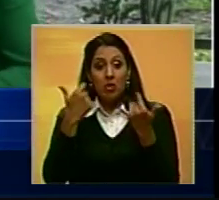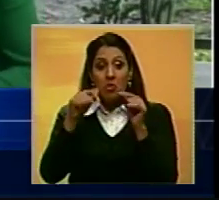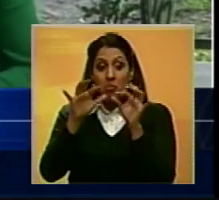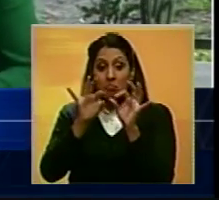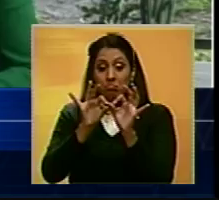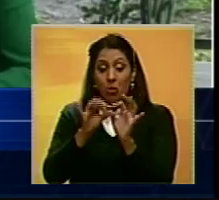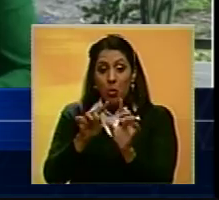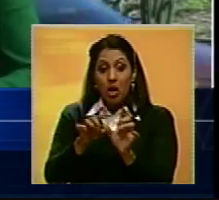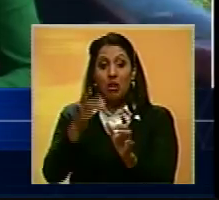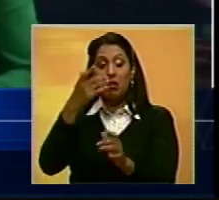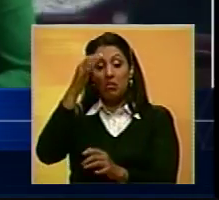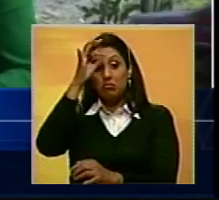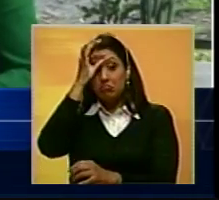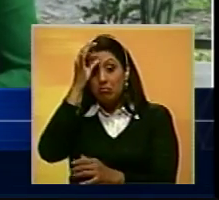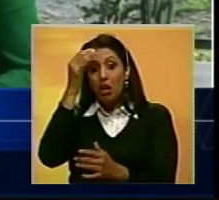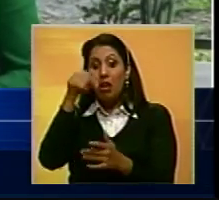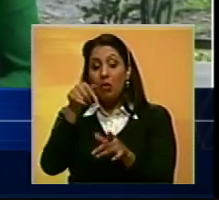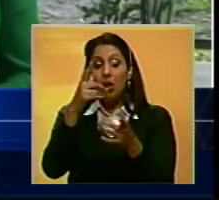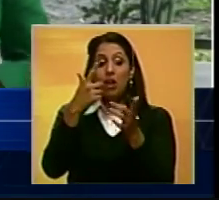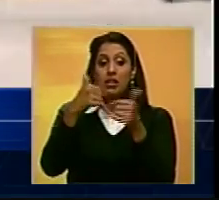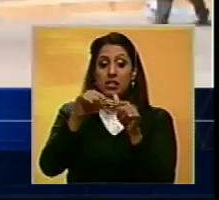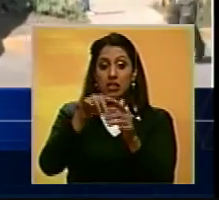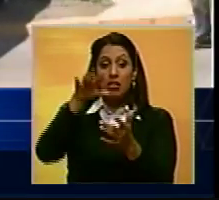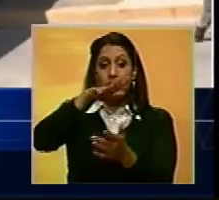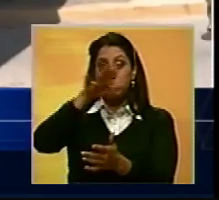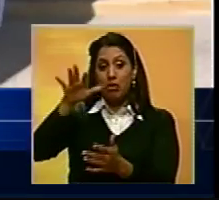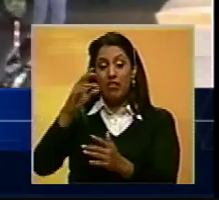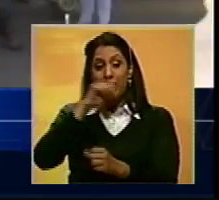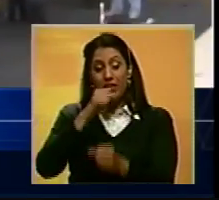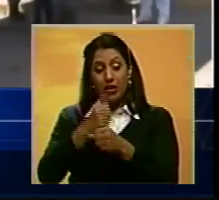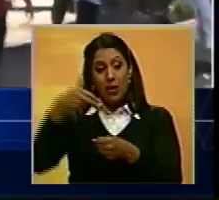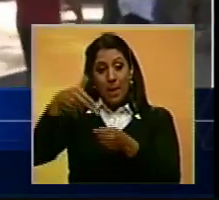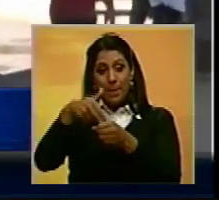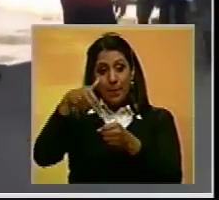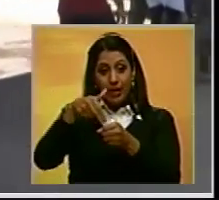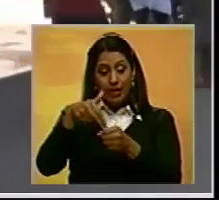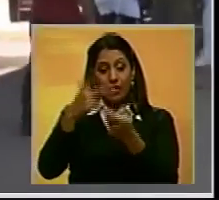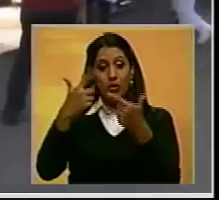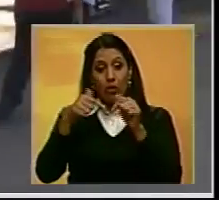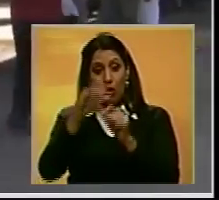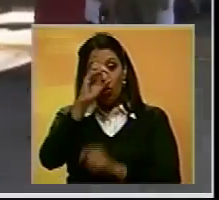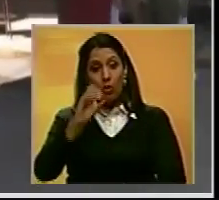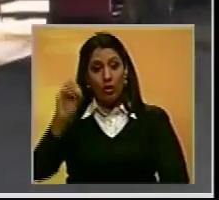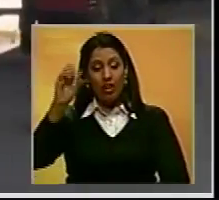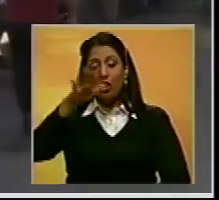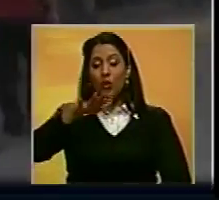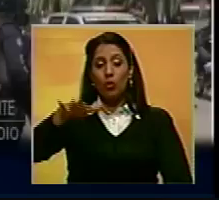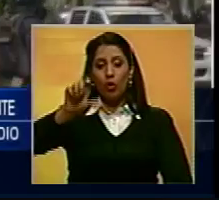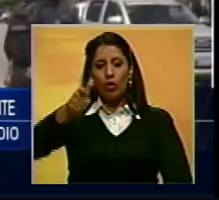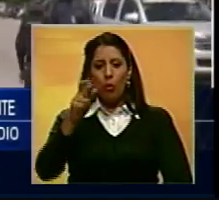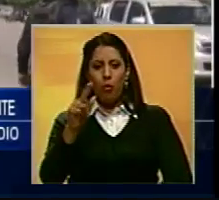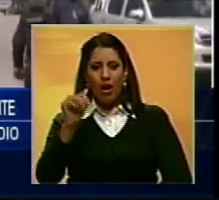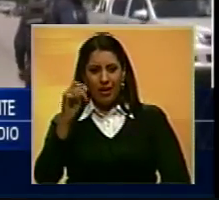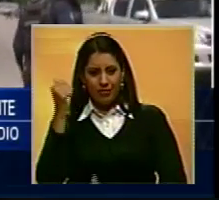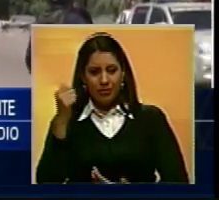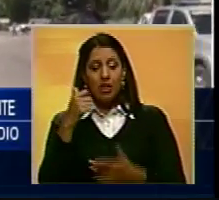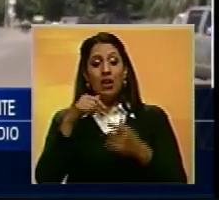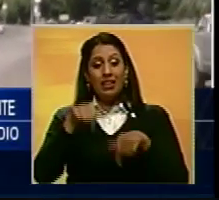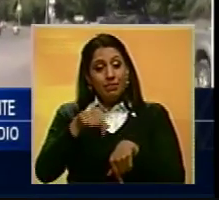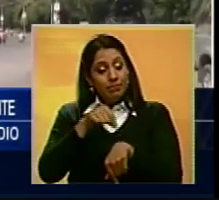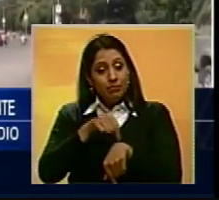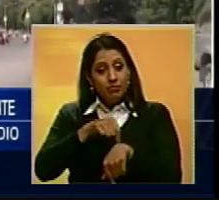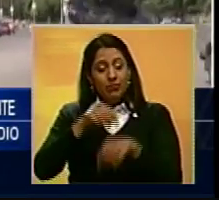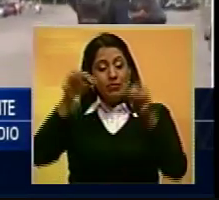en la laguna N2 del Cerro de Carga del complejo de refinación PDVSA Oriente, ubicado en Guaraguao. Hasta los